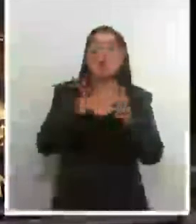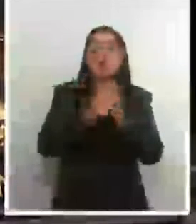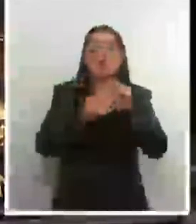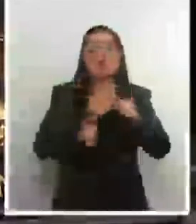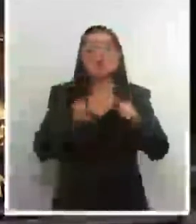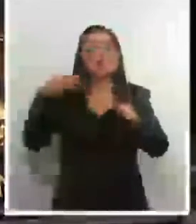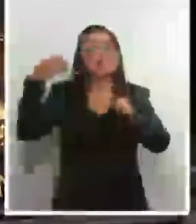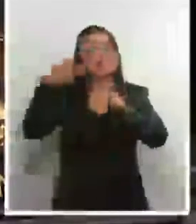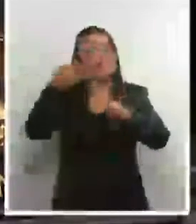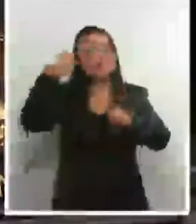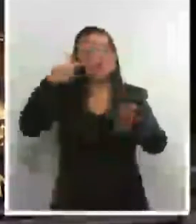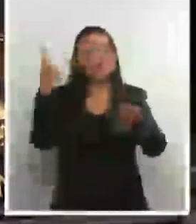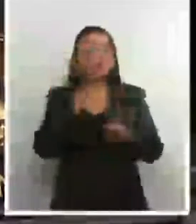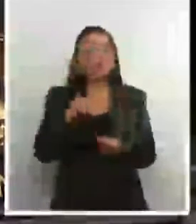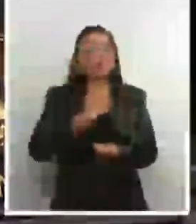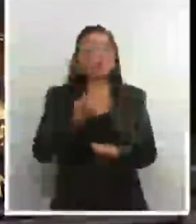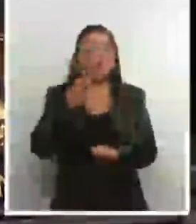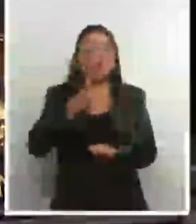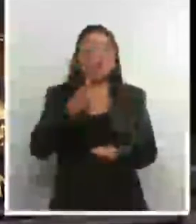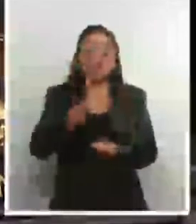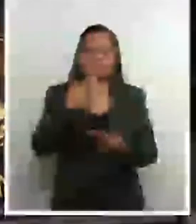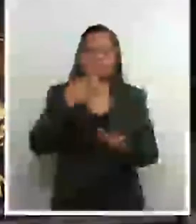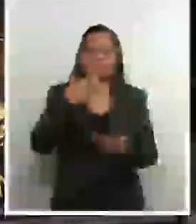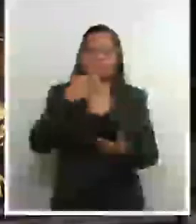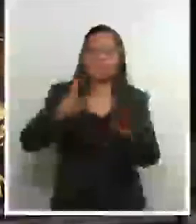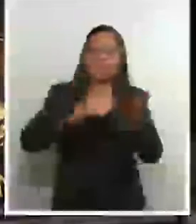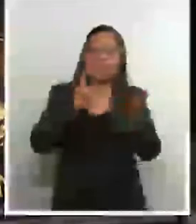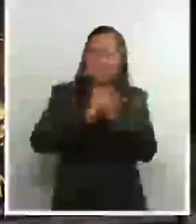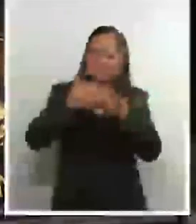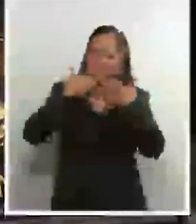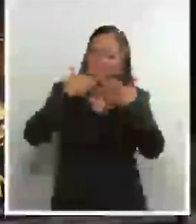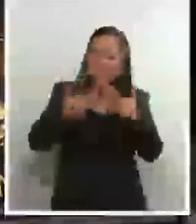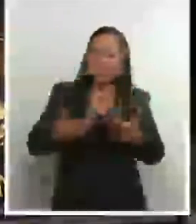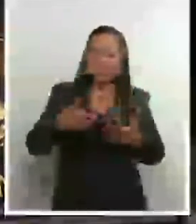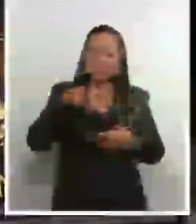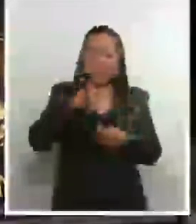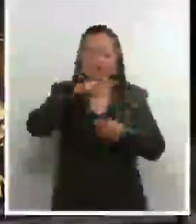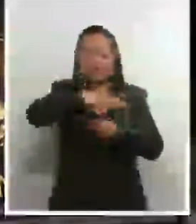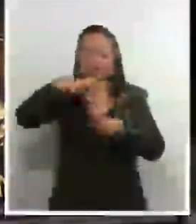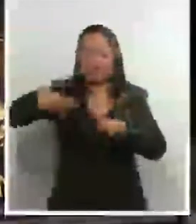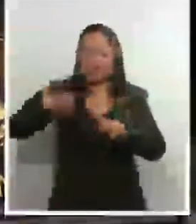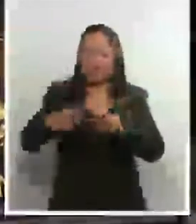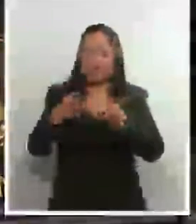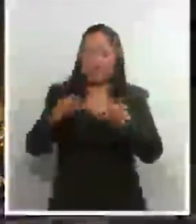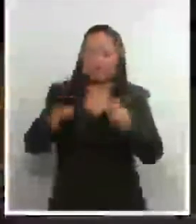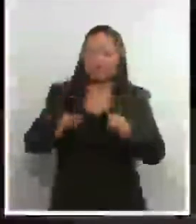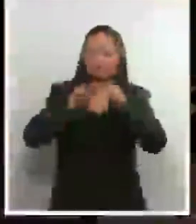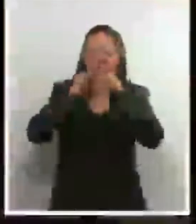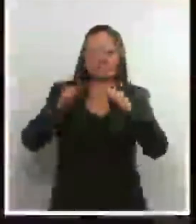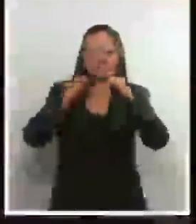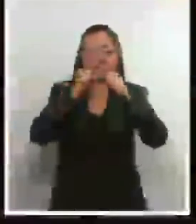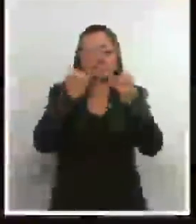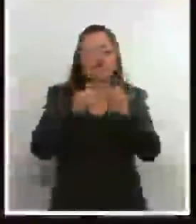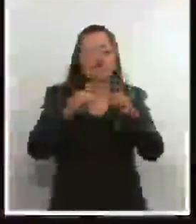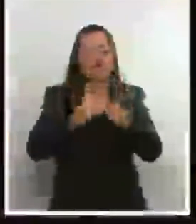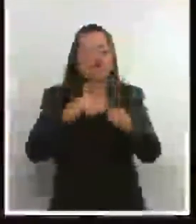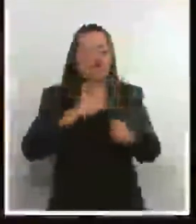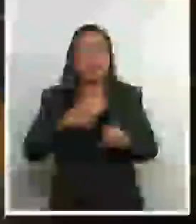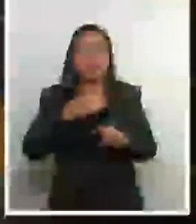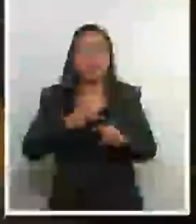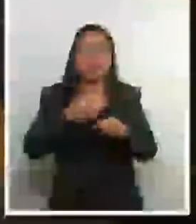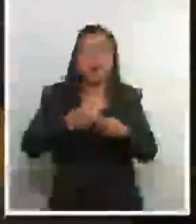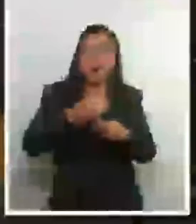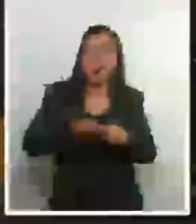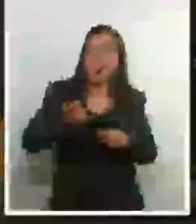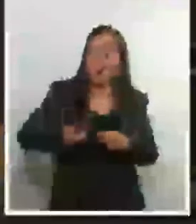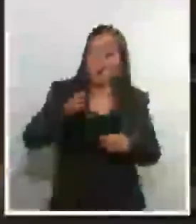se perfila para ser un superpoder legislativo y un montón de órganos autónomos que van a ser ciudadanos el primer día